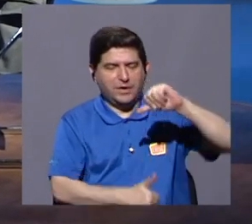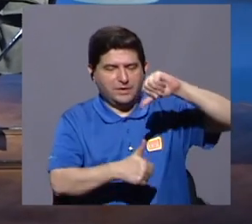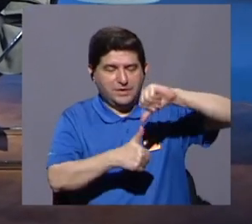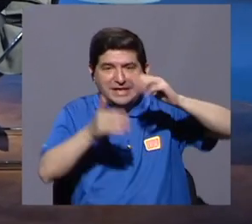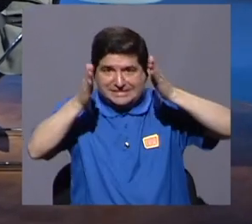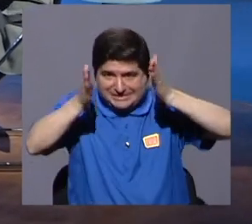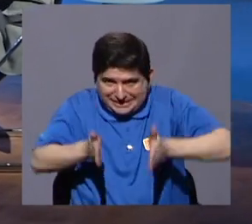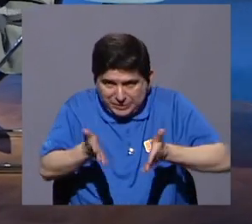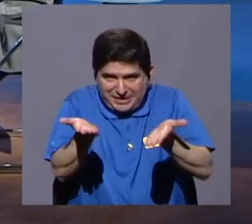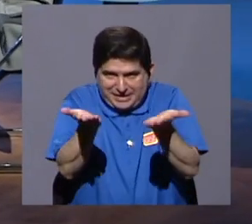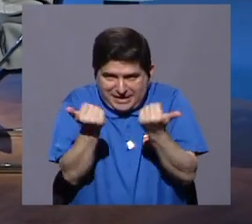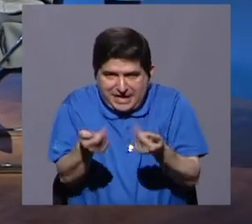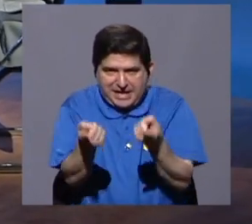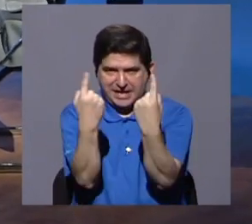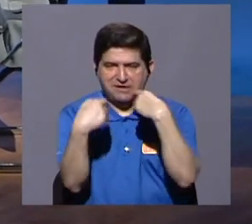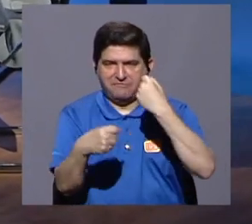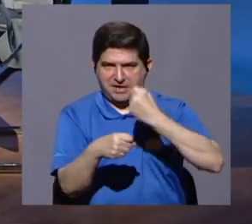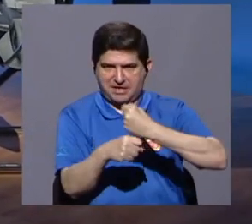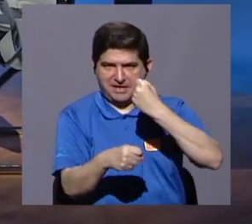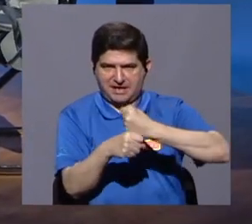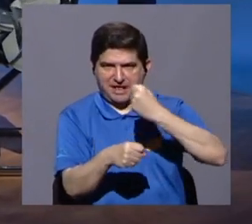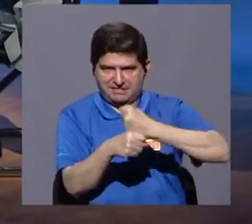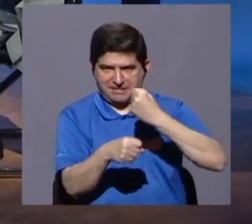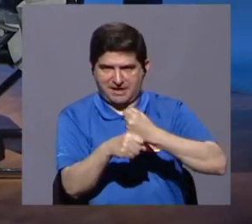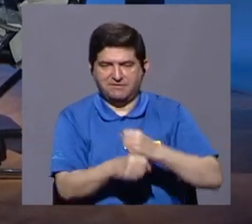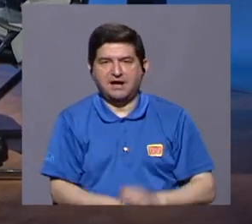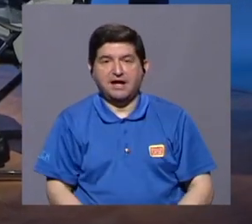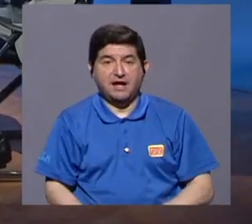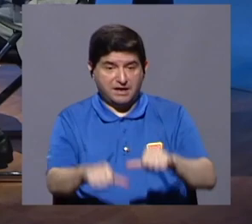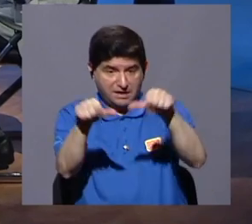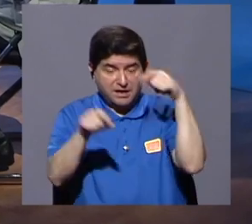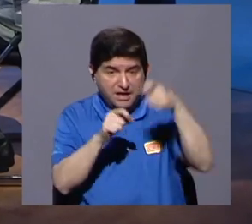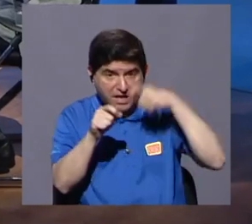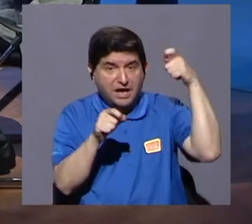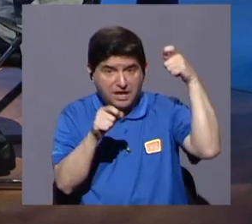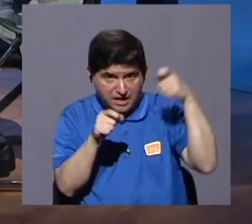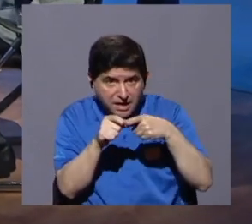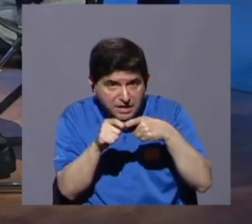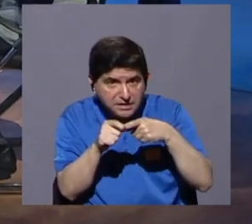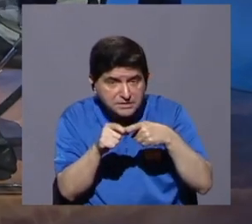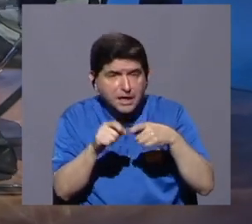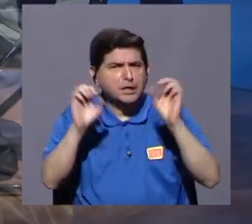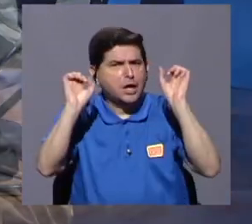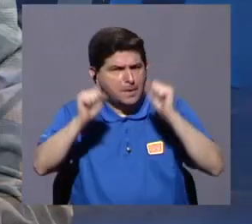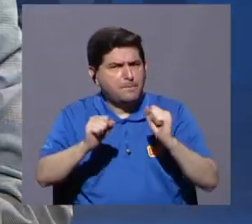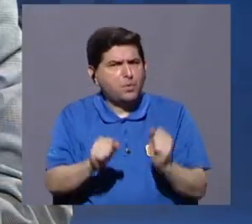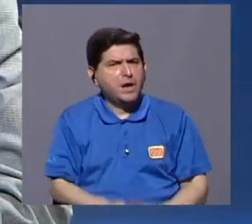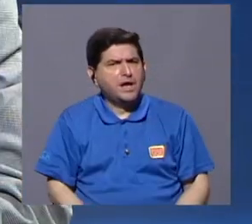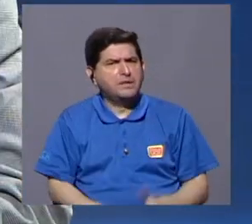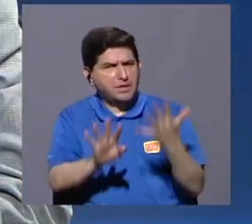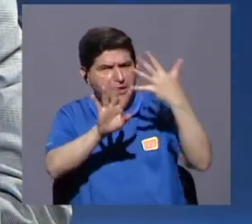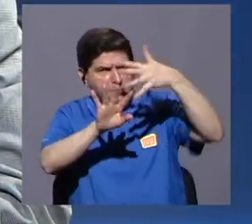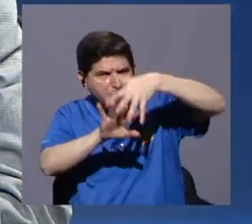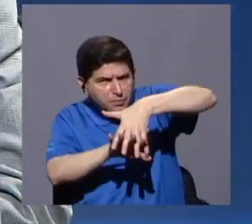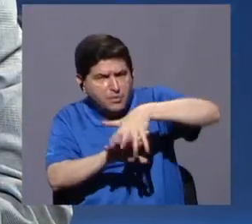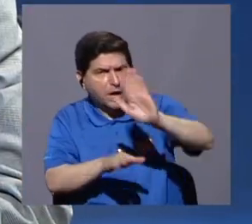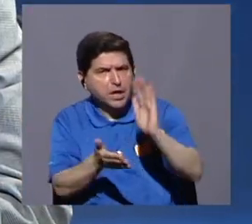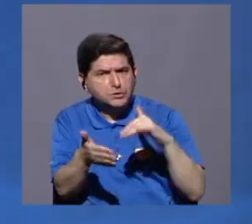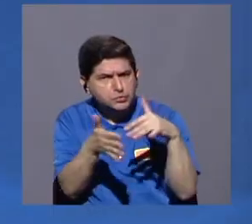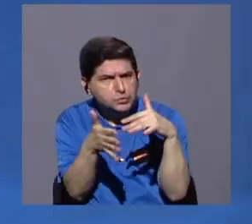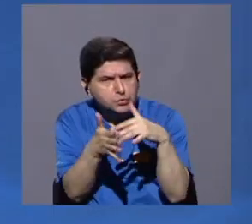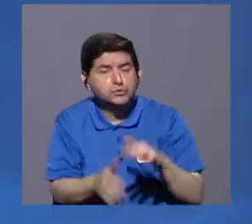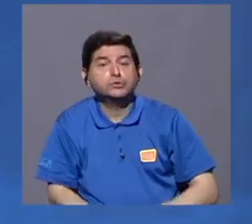quiere venir a trabajar en esta área específica se puede integrar a los estudios de ustedes